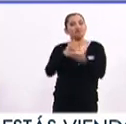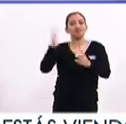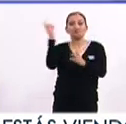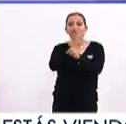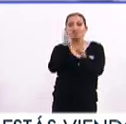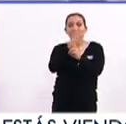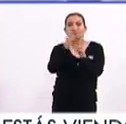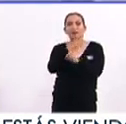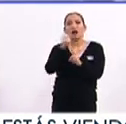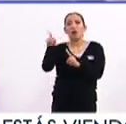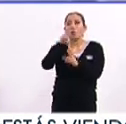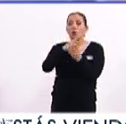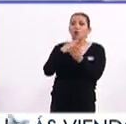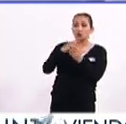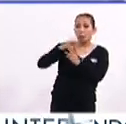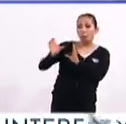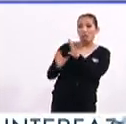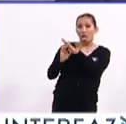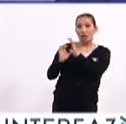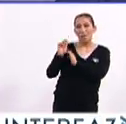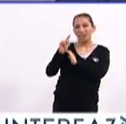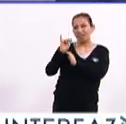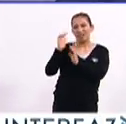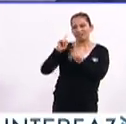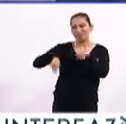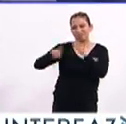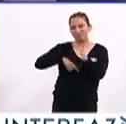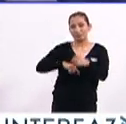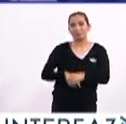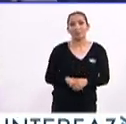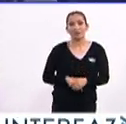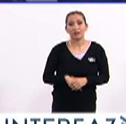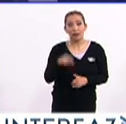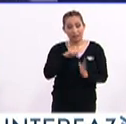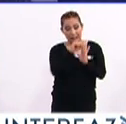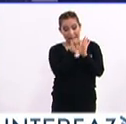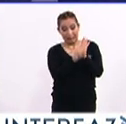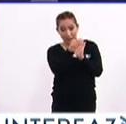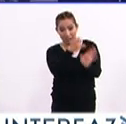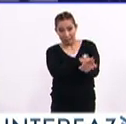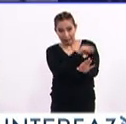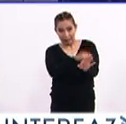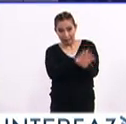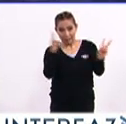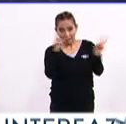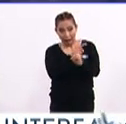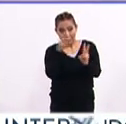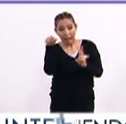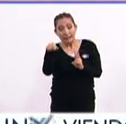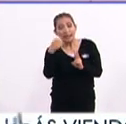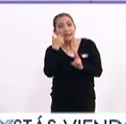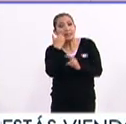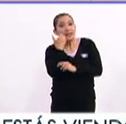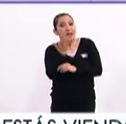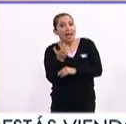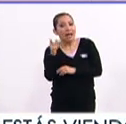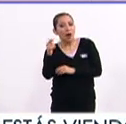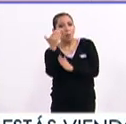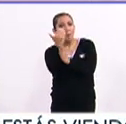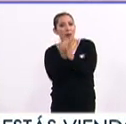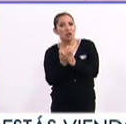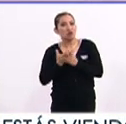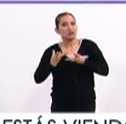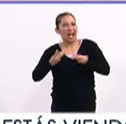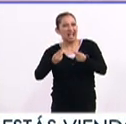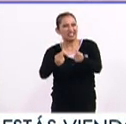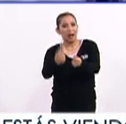respaldo, lo que evitará el uso de bancos de baterías. Helix es un sistema de energía eólica con el que se pretende reducir